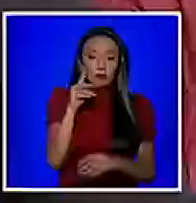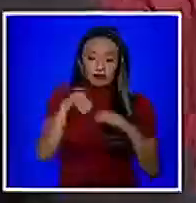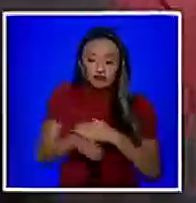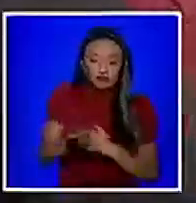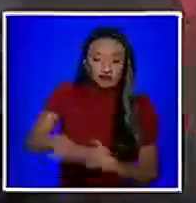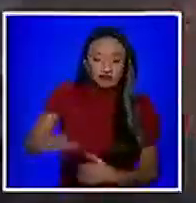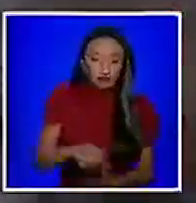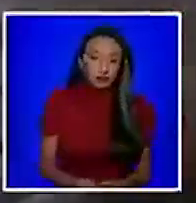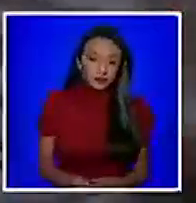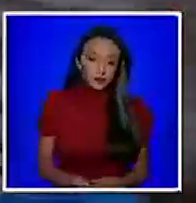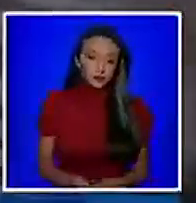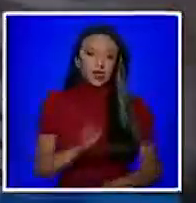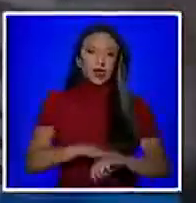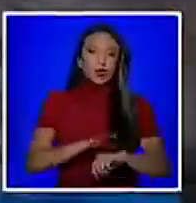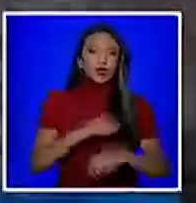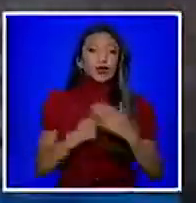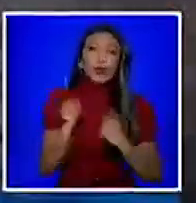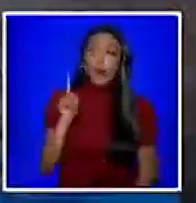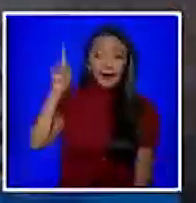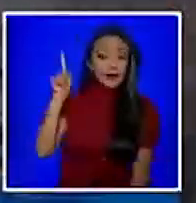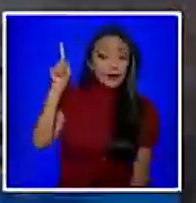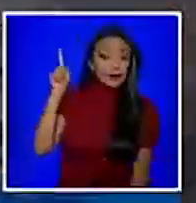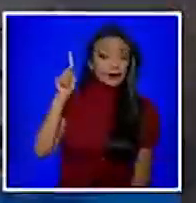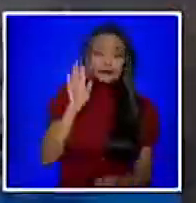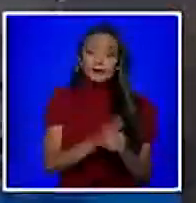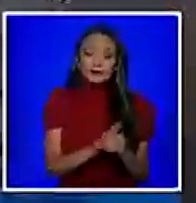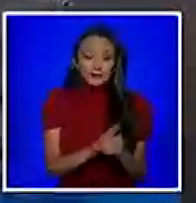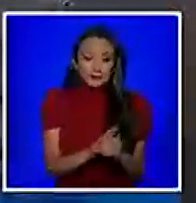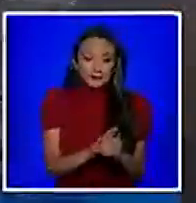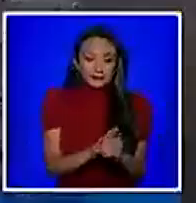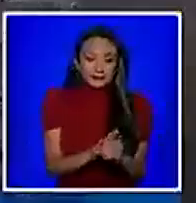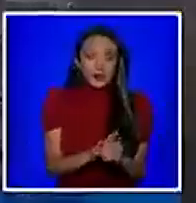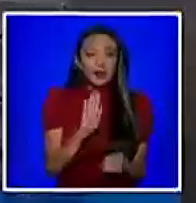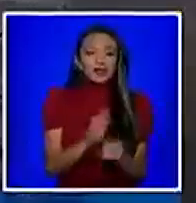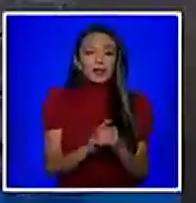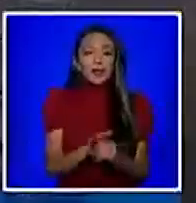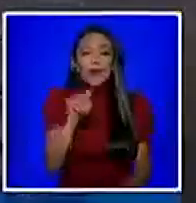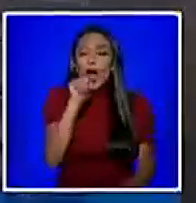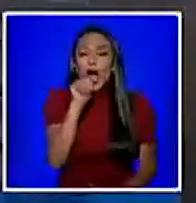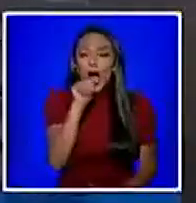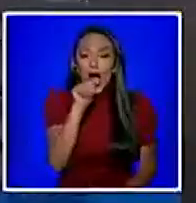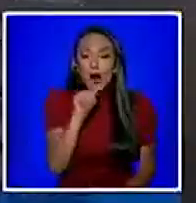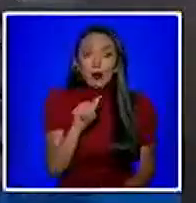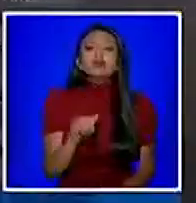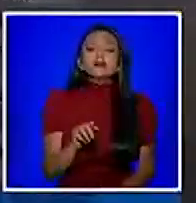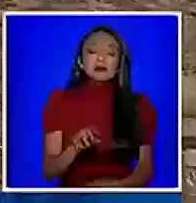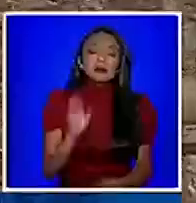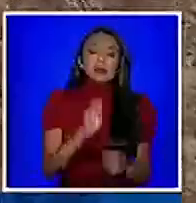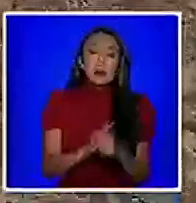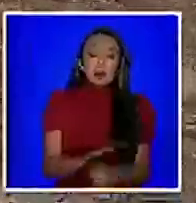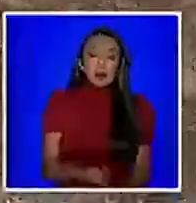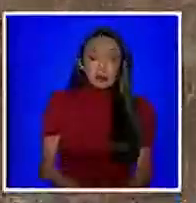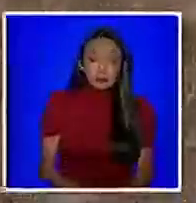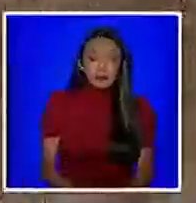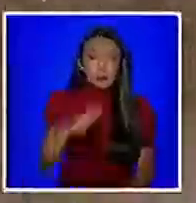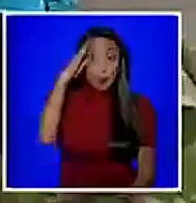Se produce por lo que arriba están tapados los canales de riego, de los desfogues de la comuna, se han tapado. La